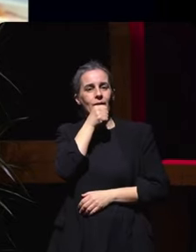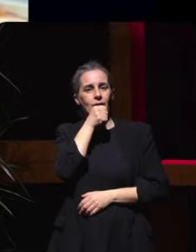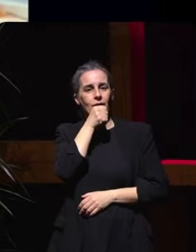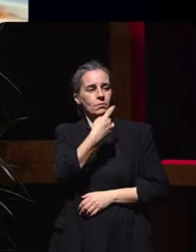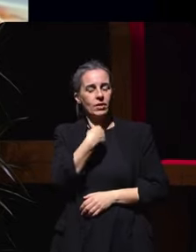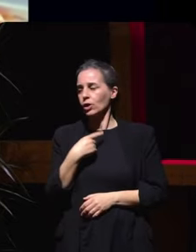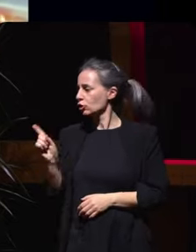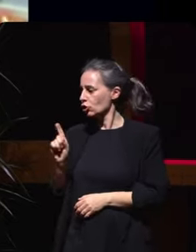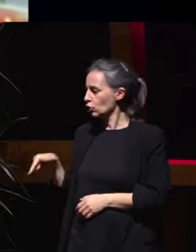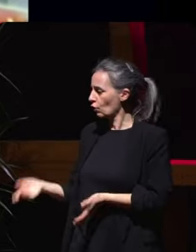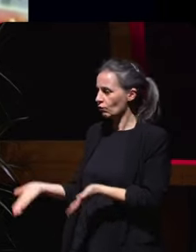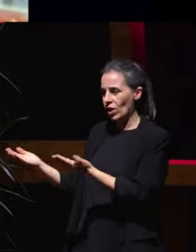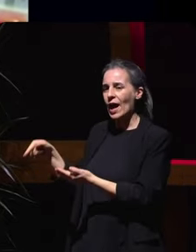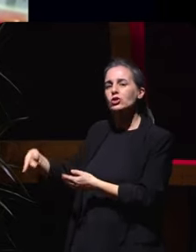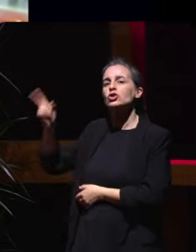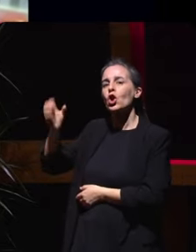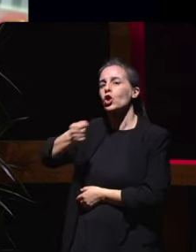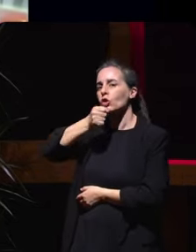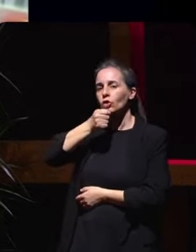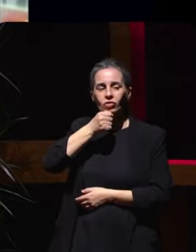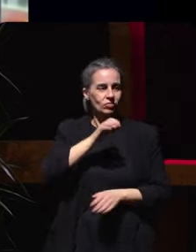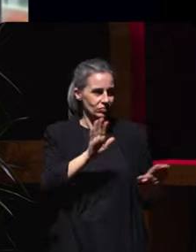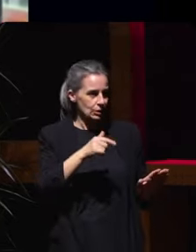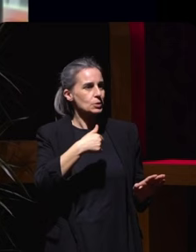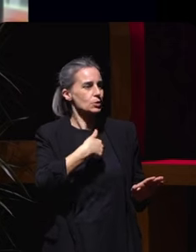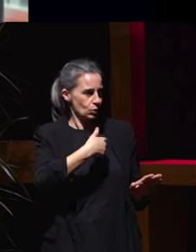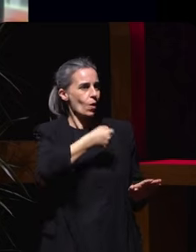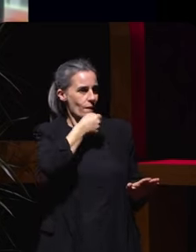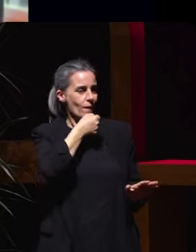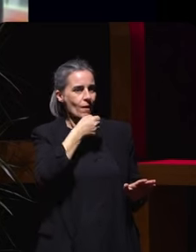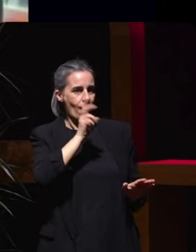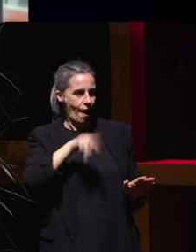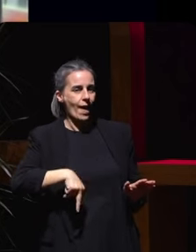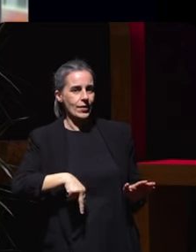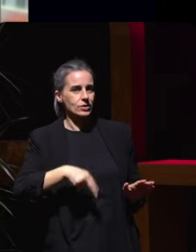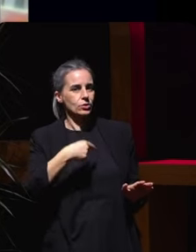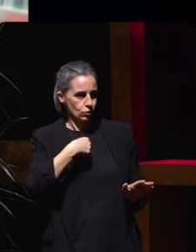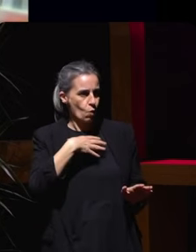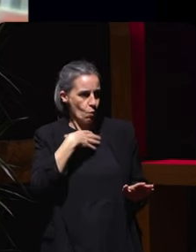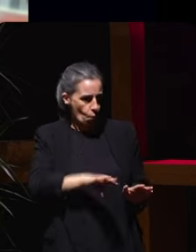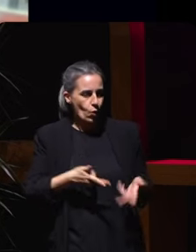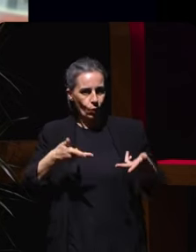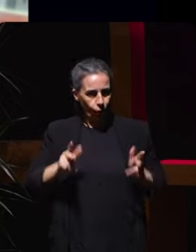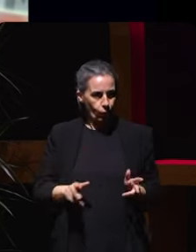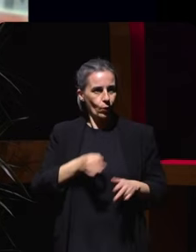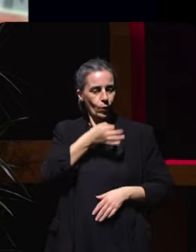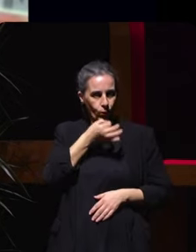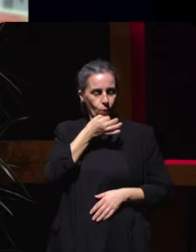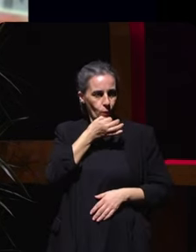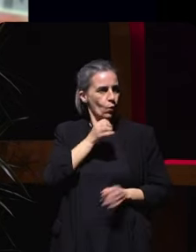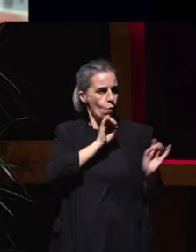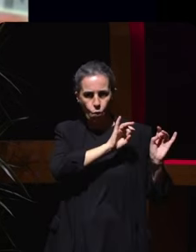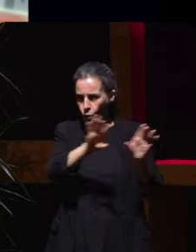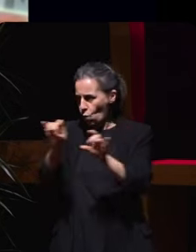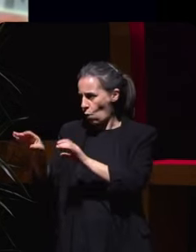para el narrador, ¿no? Directamente entiendan que yo puedo ser también la narradora, mis compañeras pueden serlo y lo podemos hacer igual que el resto de